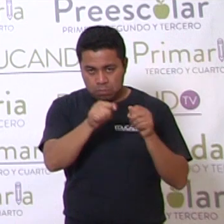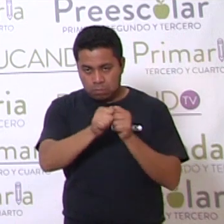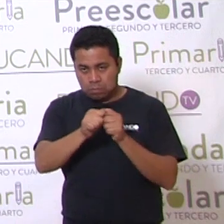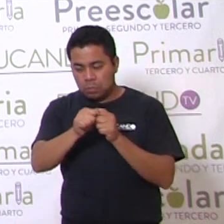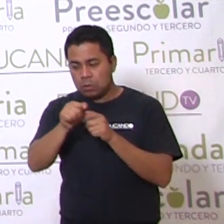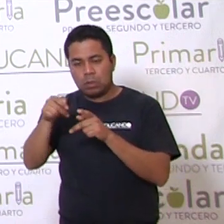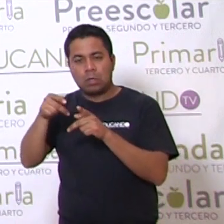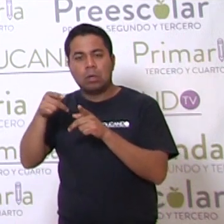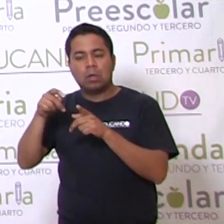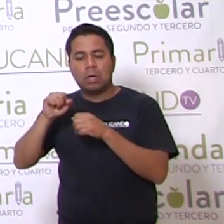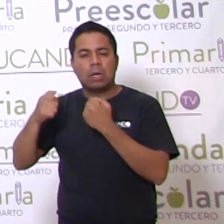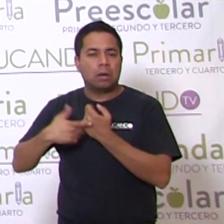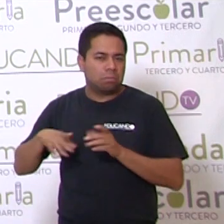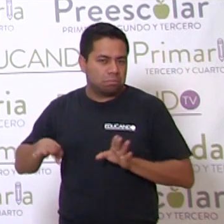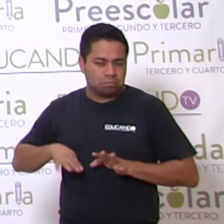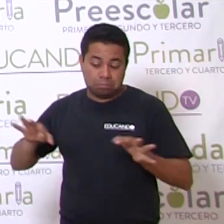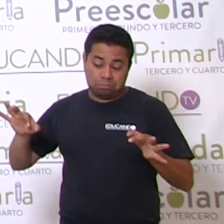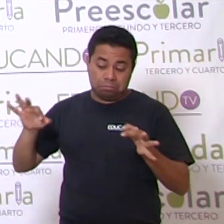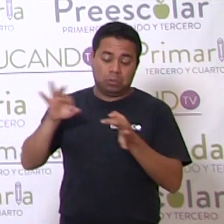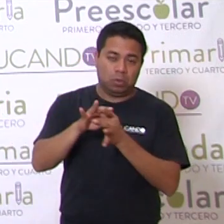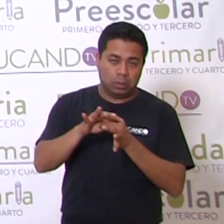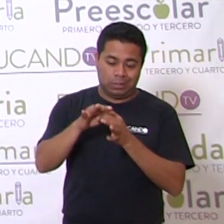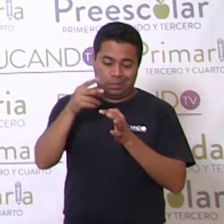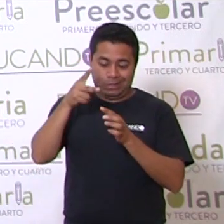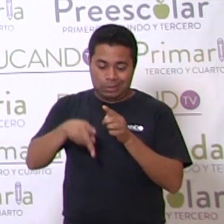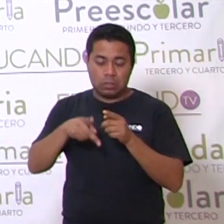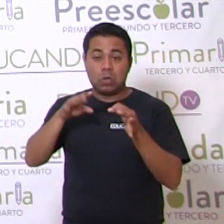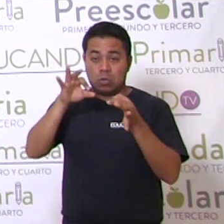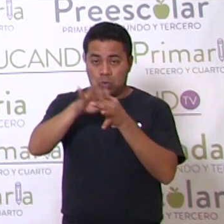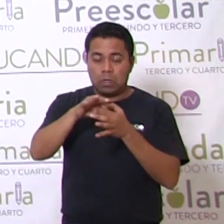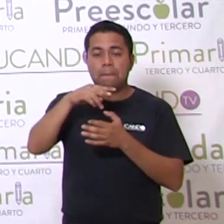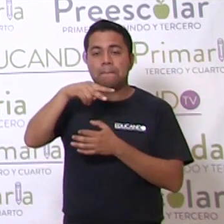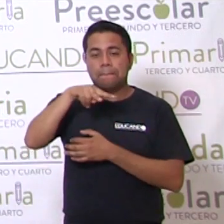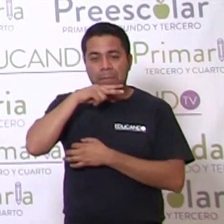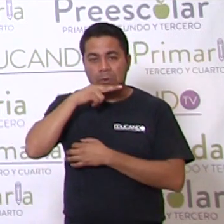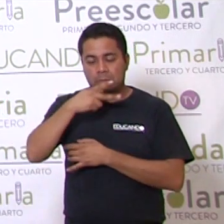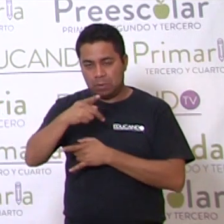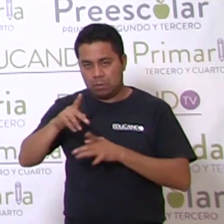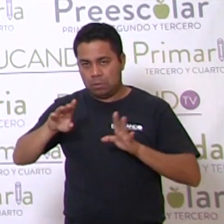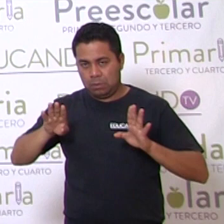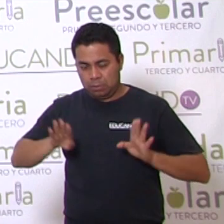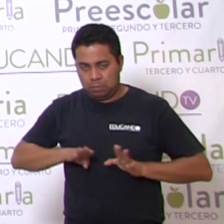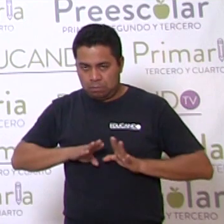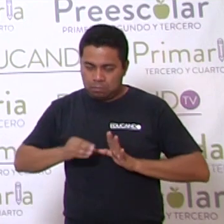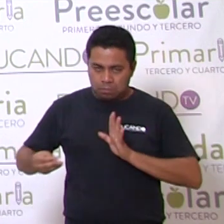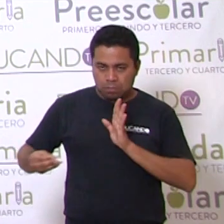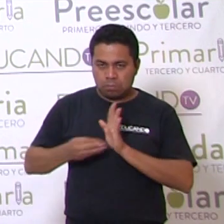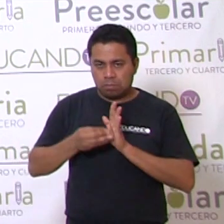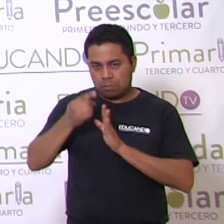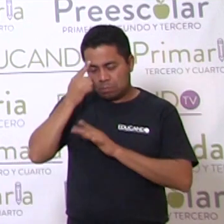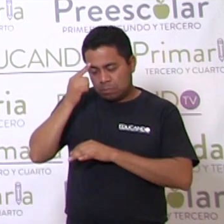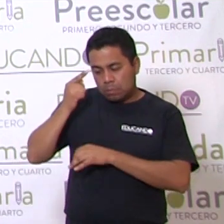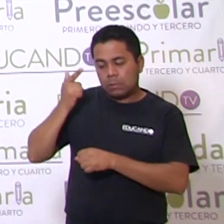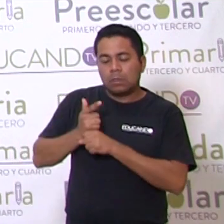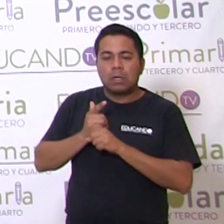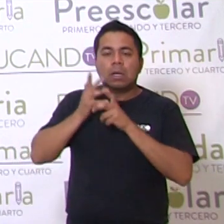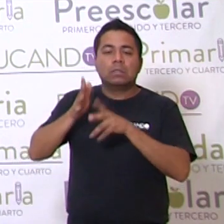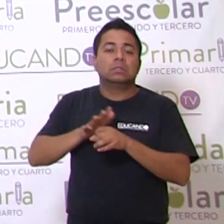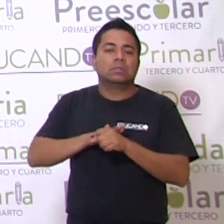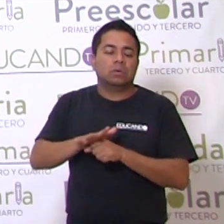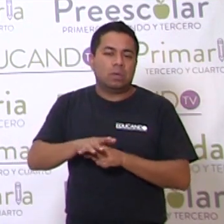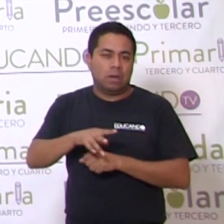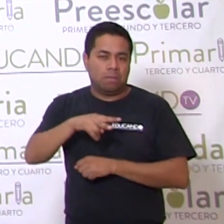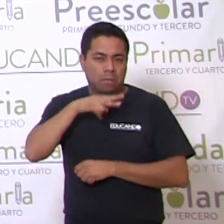un atributo. Pero viene la característica que identifica los verbos